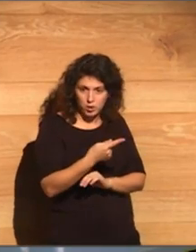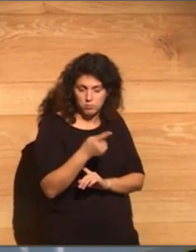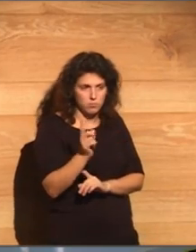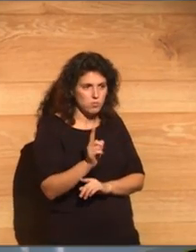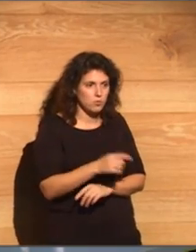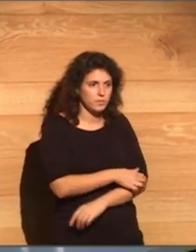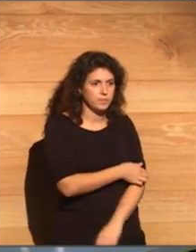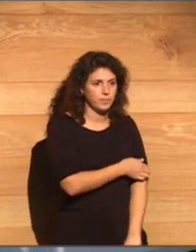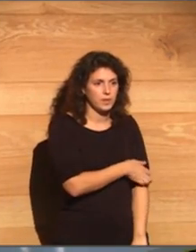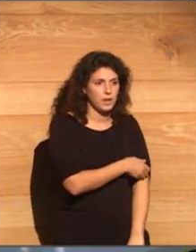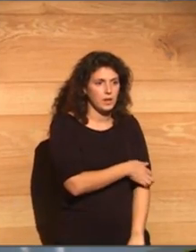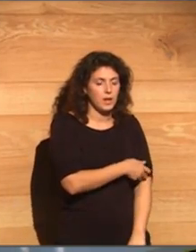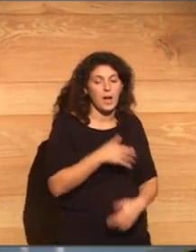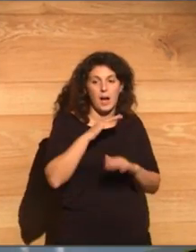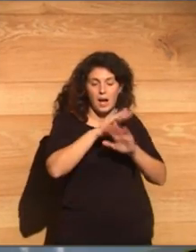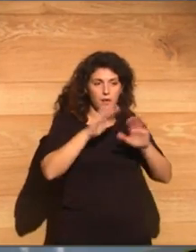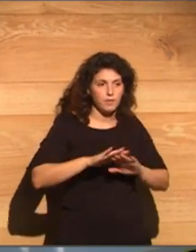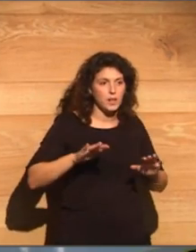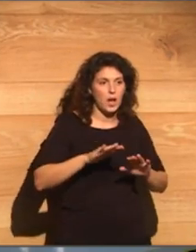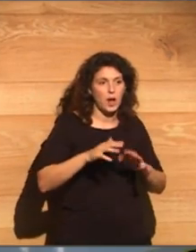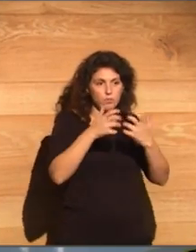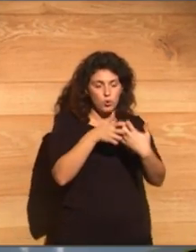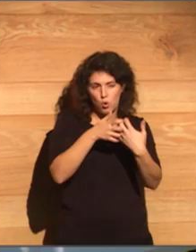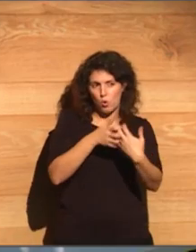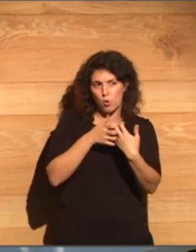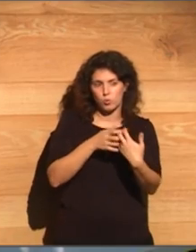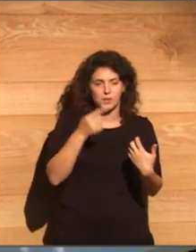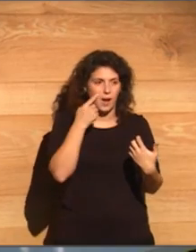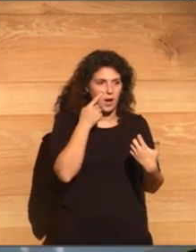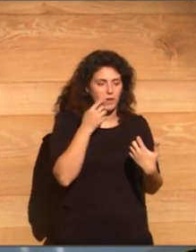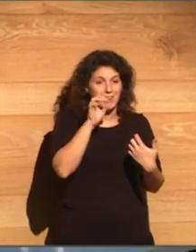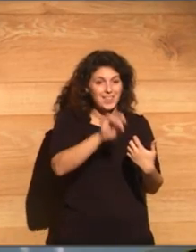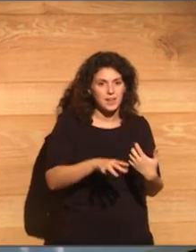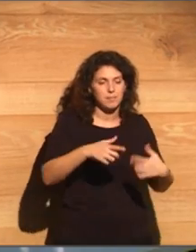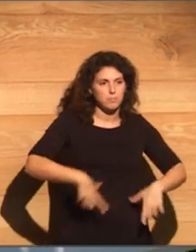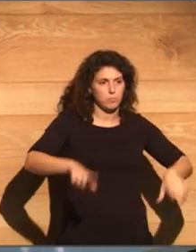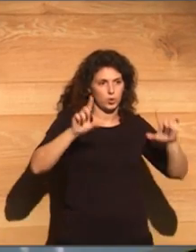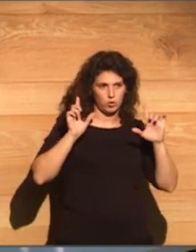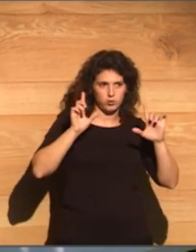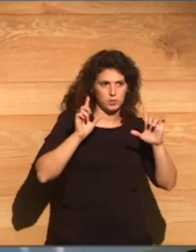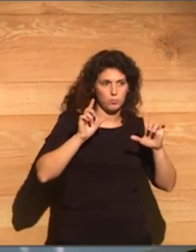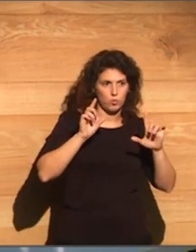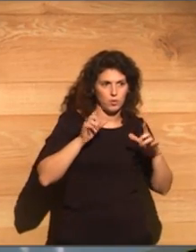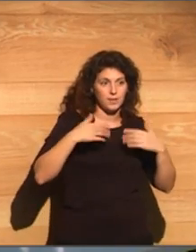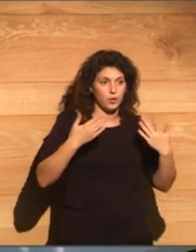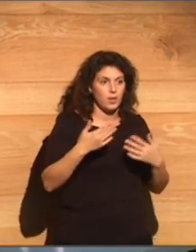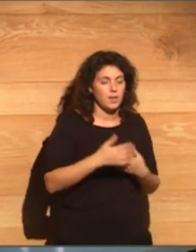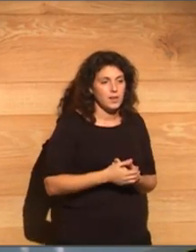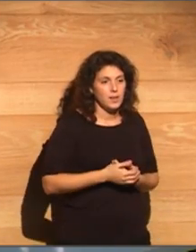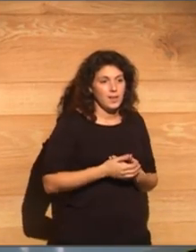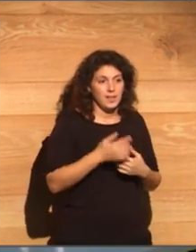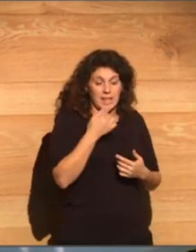al final llegaron a una lucha de a ver quién decía el taco más grande para ver quién conseguía protagonismo en pantalla. Y de hecho se dicen exabrutos que no eran en